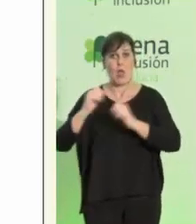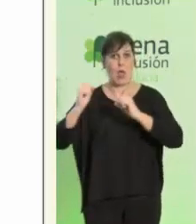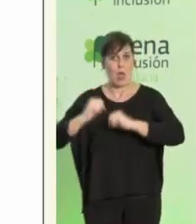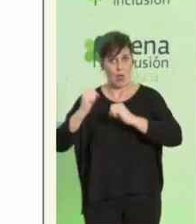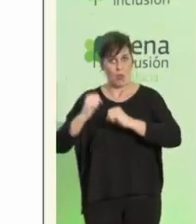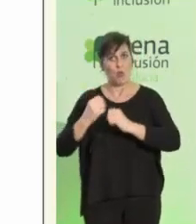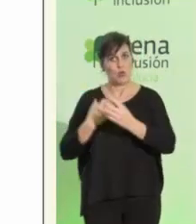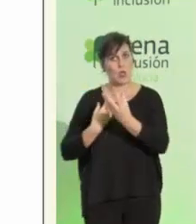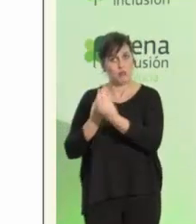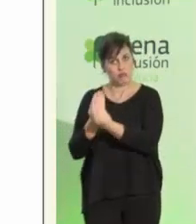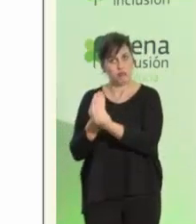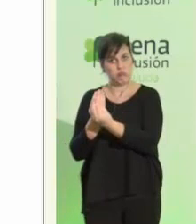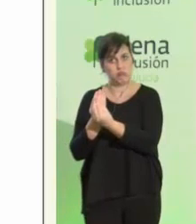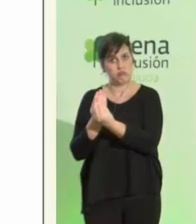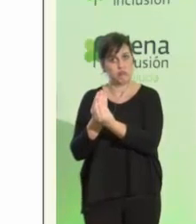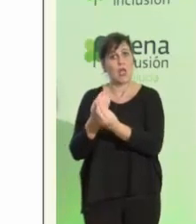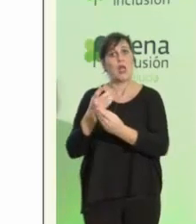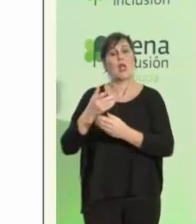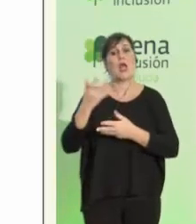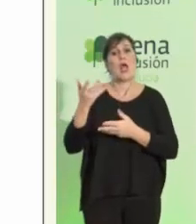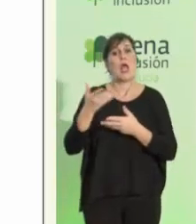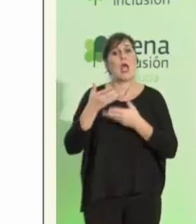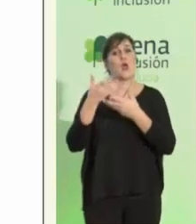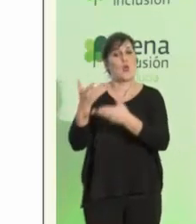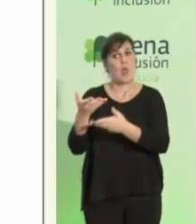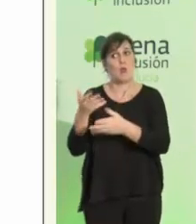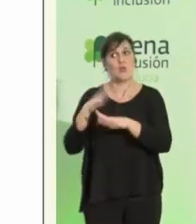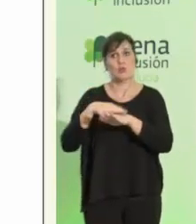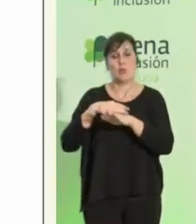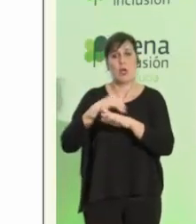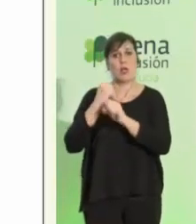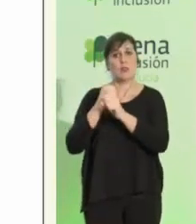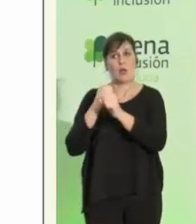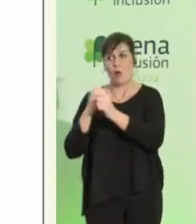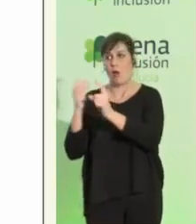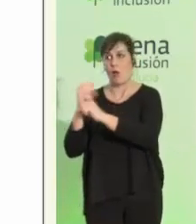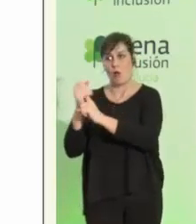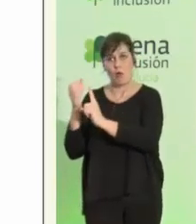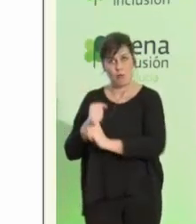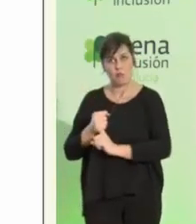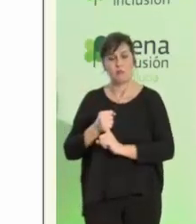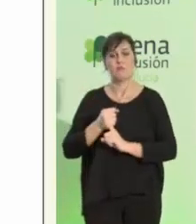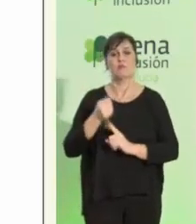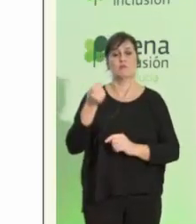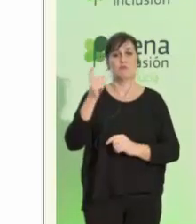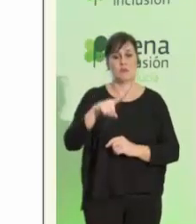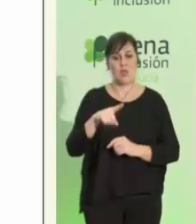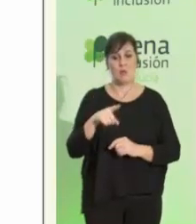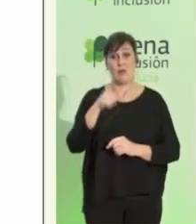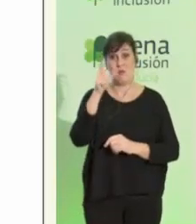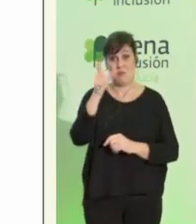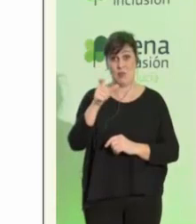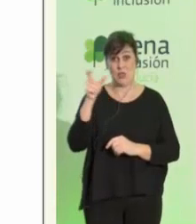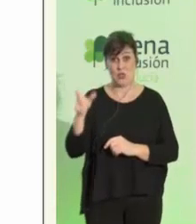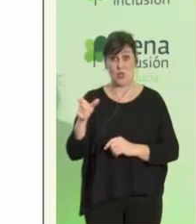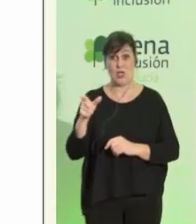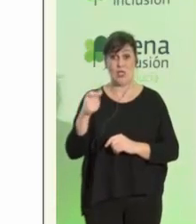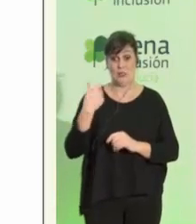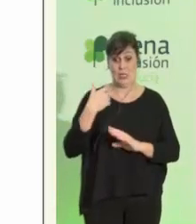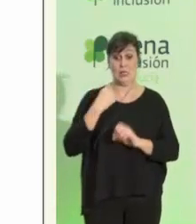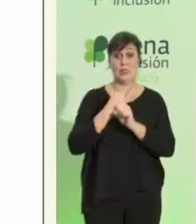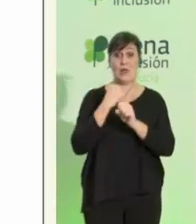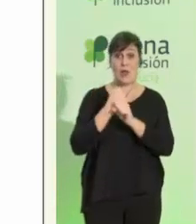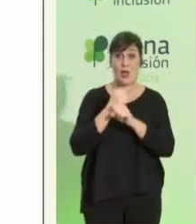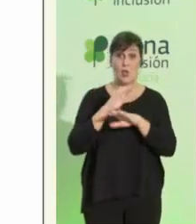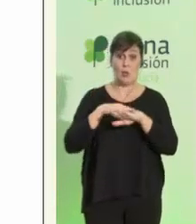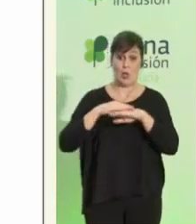y se les ayuda en el mercado de trabajo. Vamos a ayudar tanto a las personas que ya están trabajando o a aquellas que